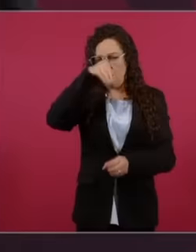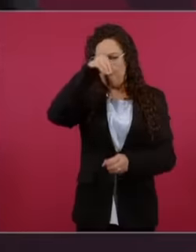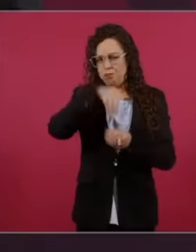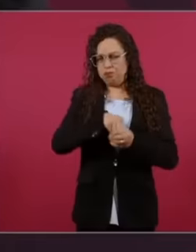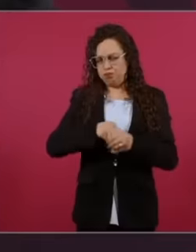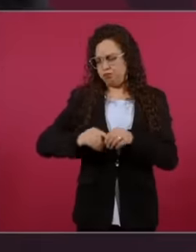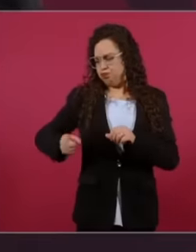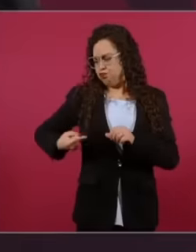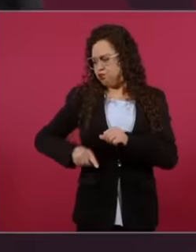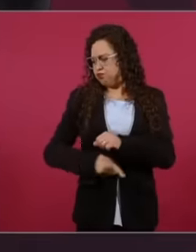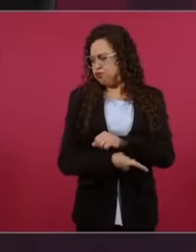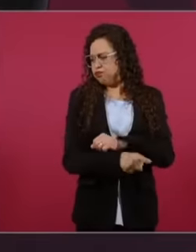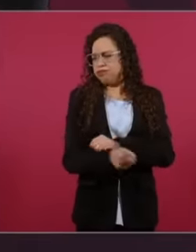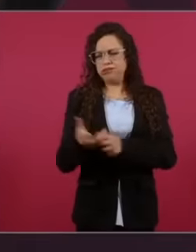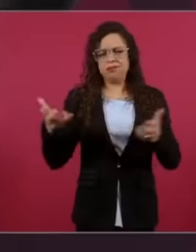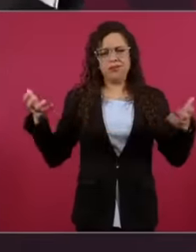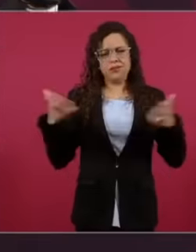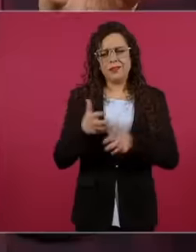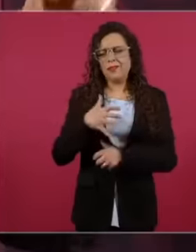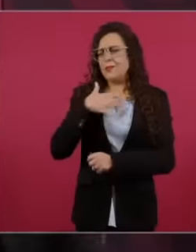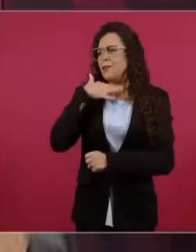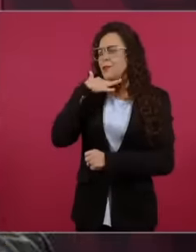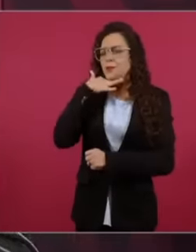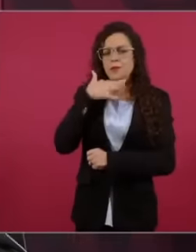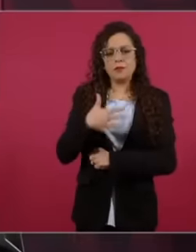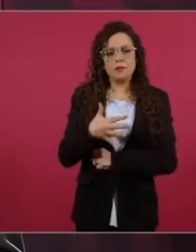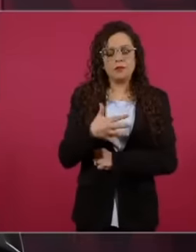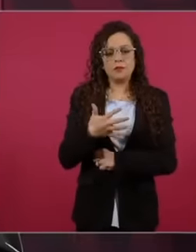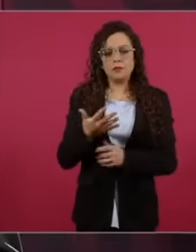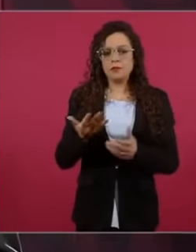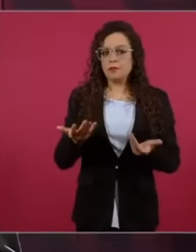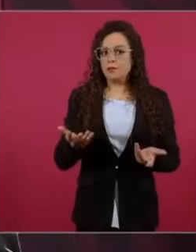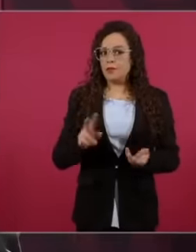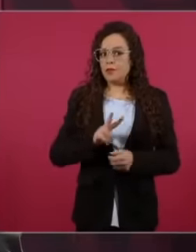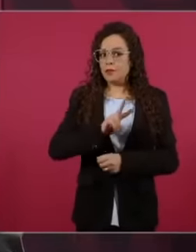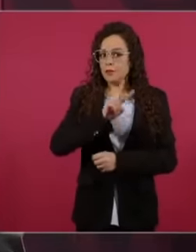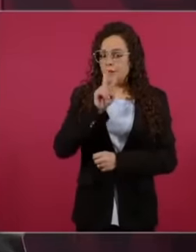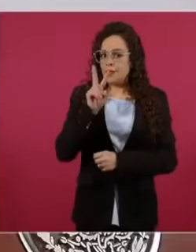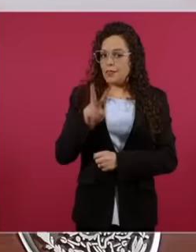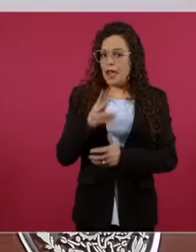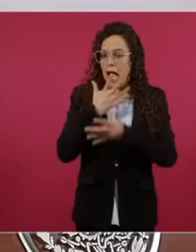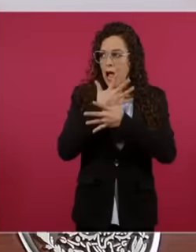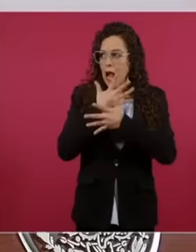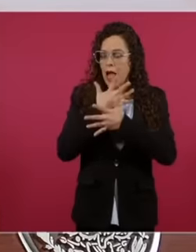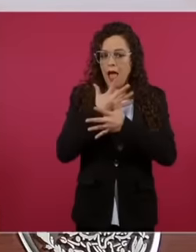era un poder clandestino.